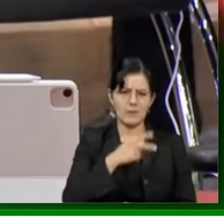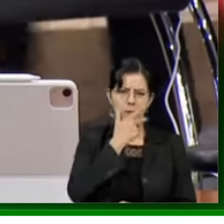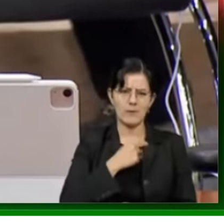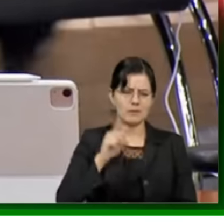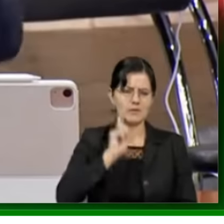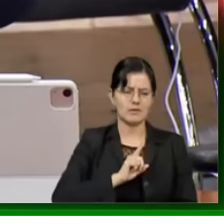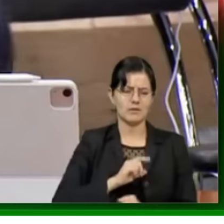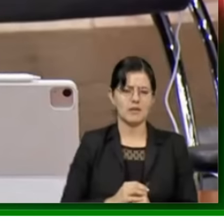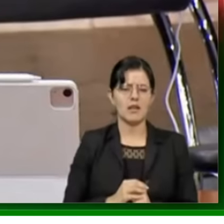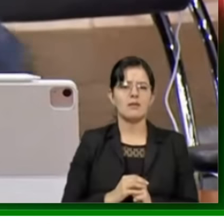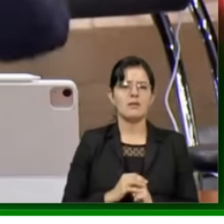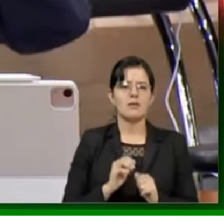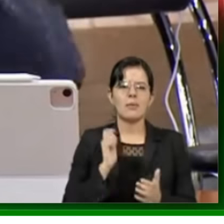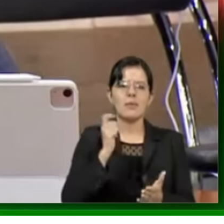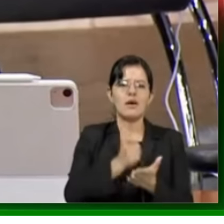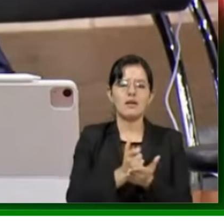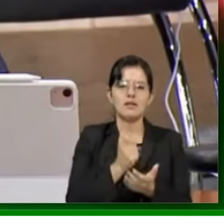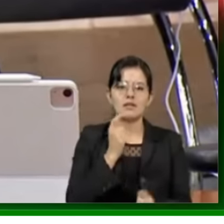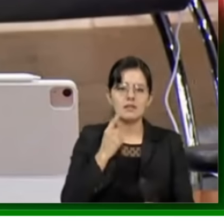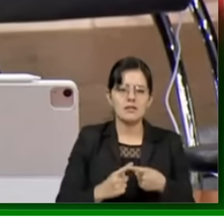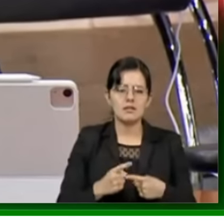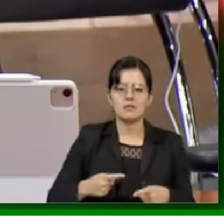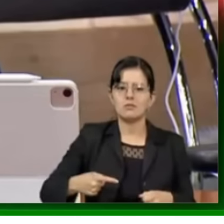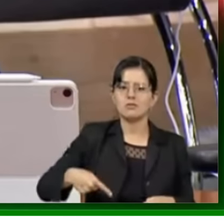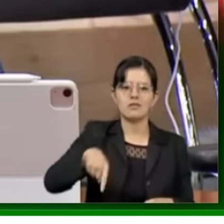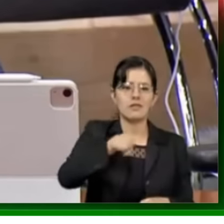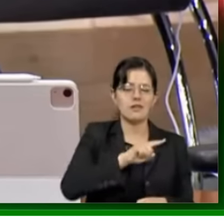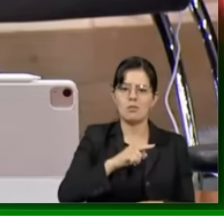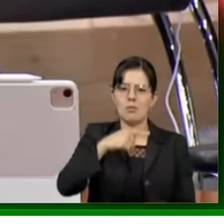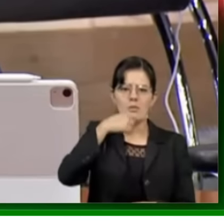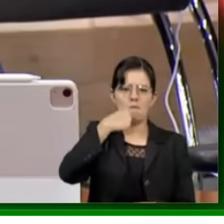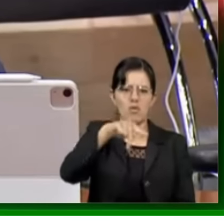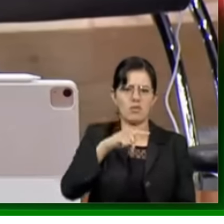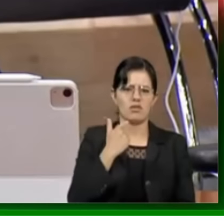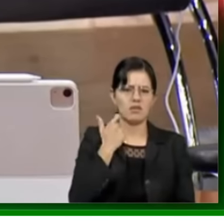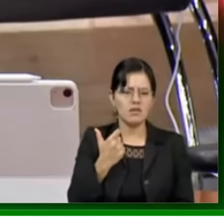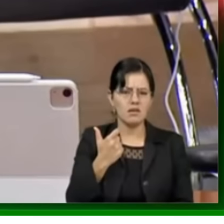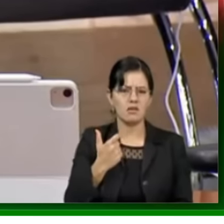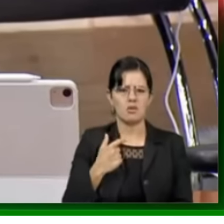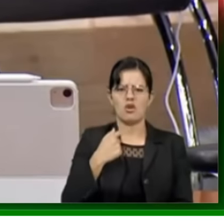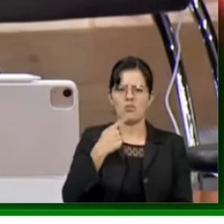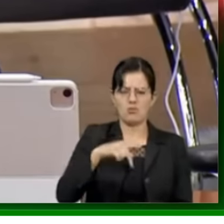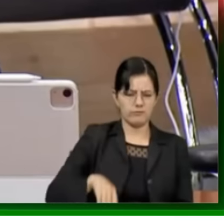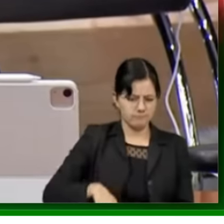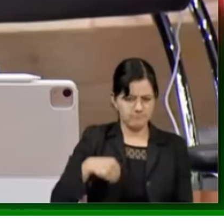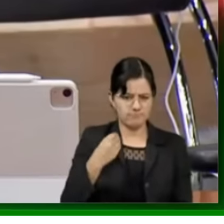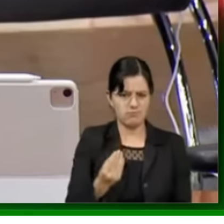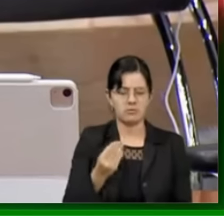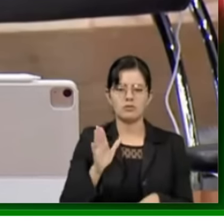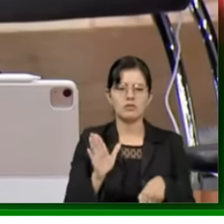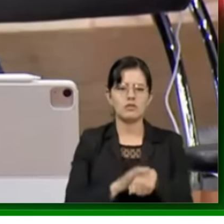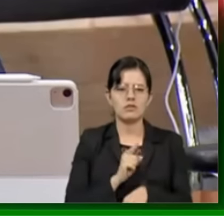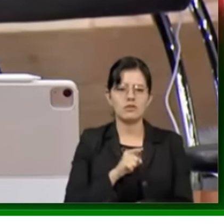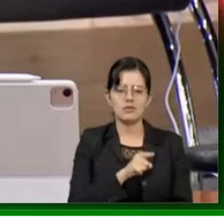mexicanos los pagan ustedes con su dinero con sus bolsillos porque